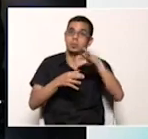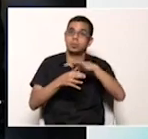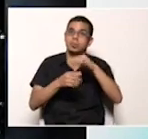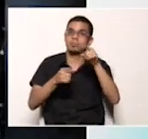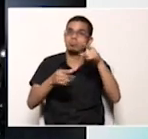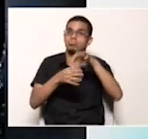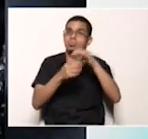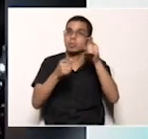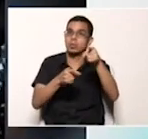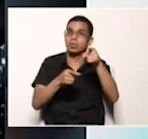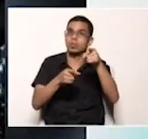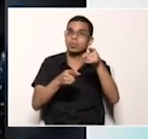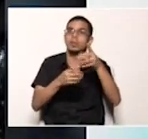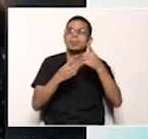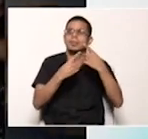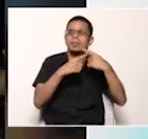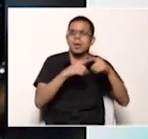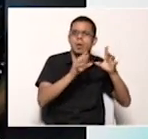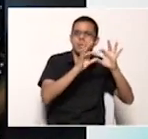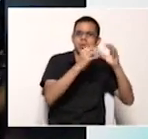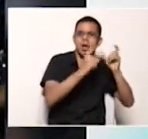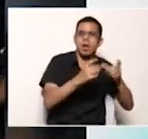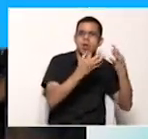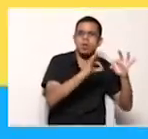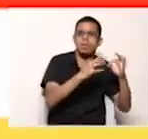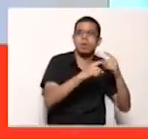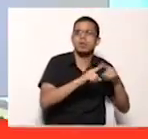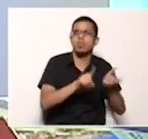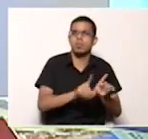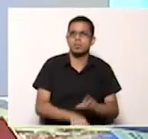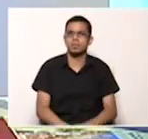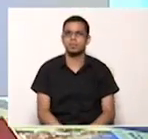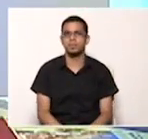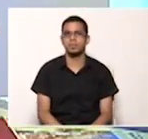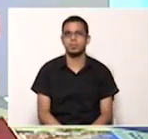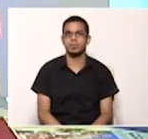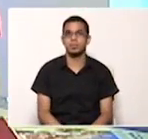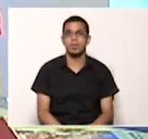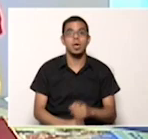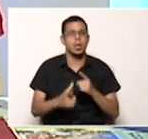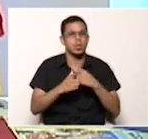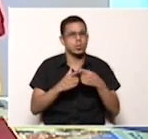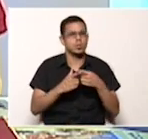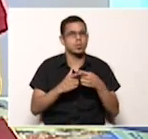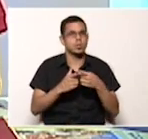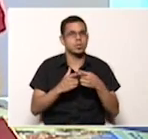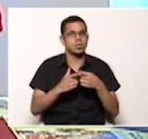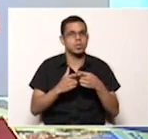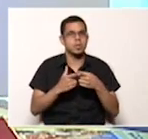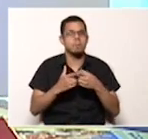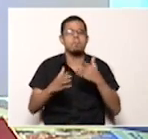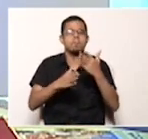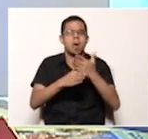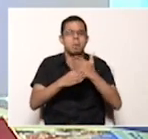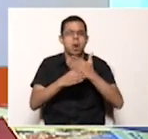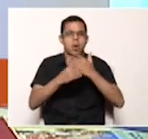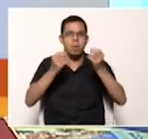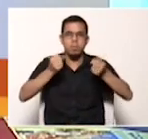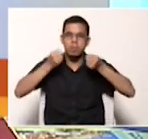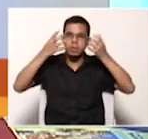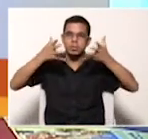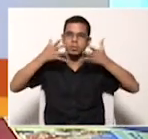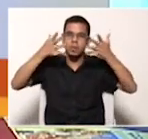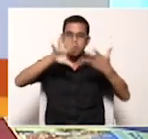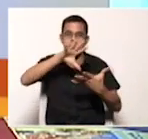y tú, ser diferente es algo común. Vamos entonces ahora a compartir algunas orientaciones en